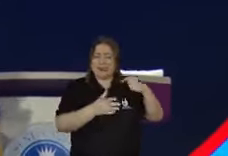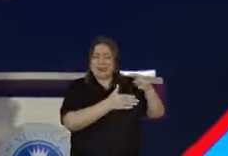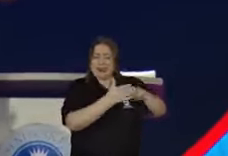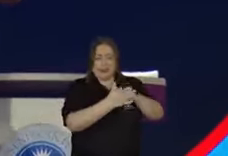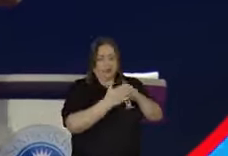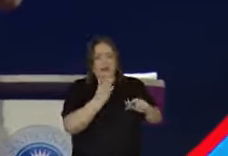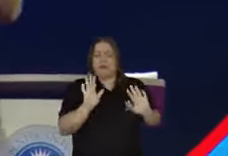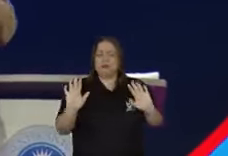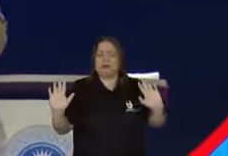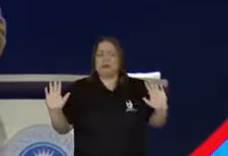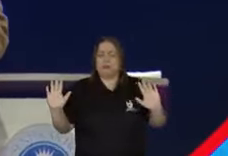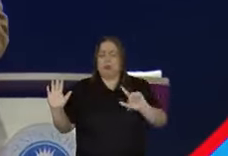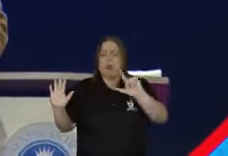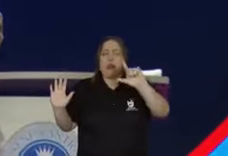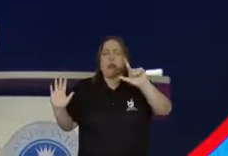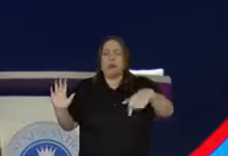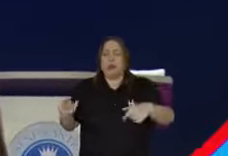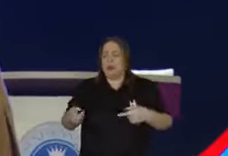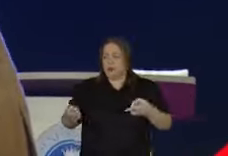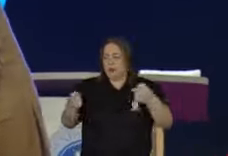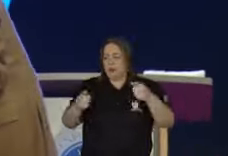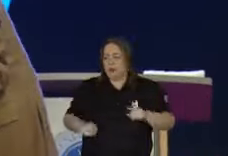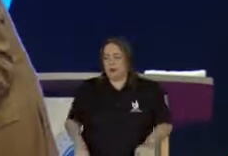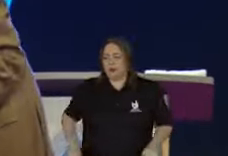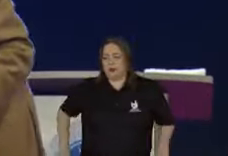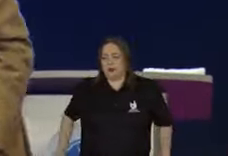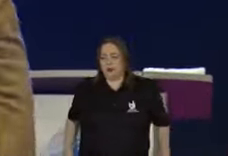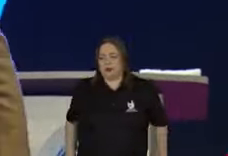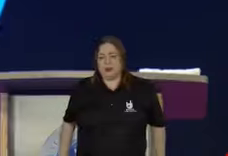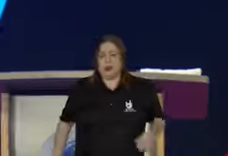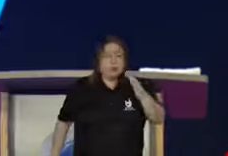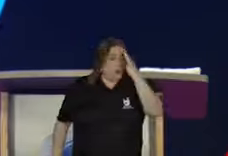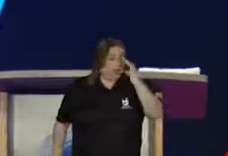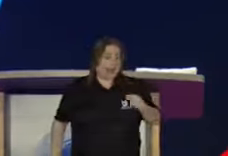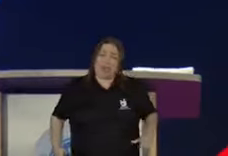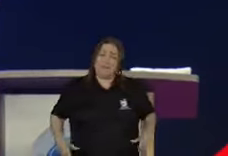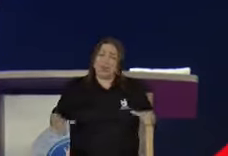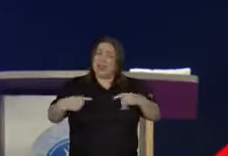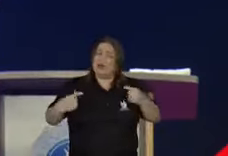el turno. Porque es la vida.